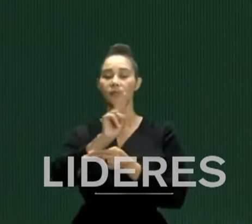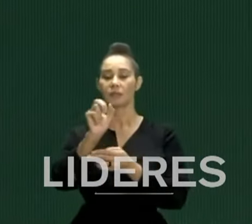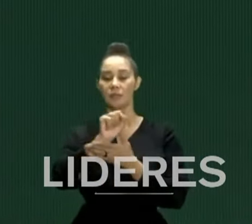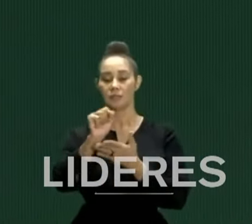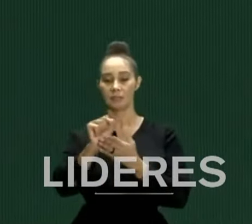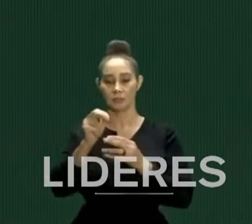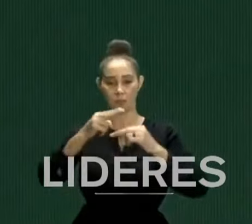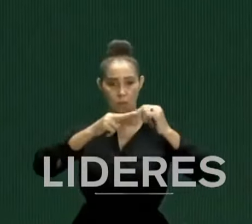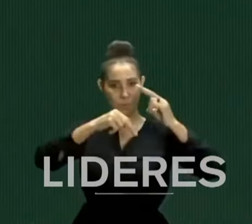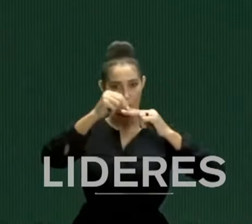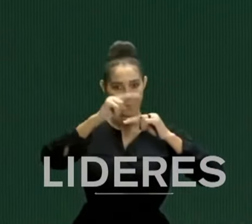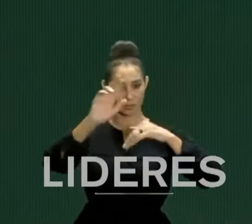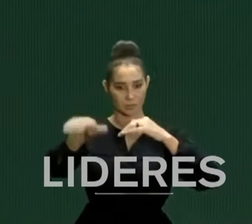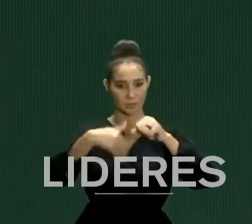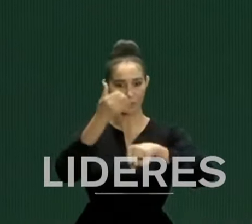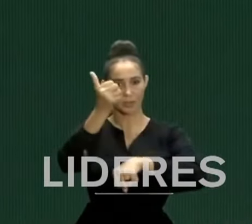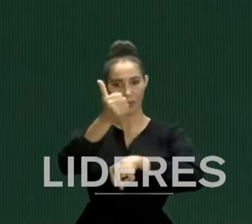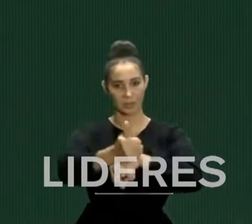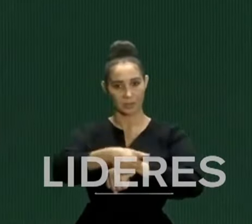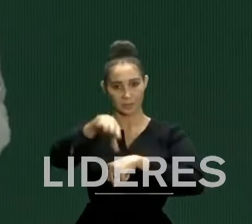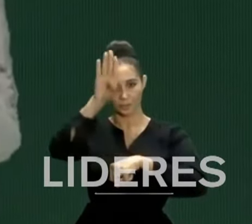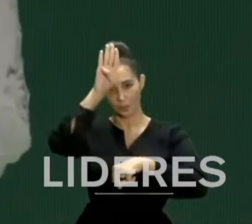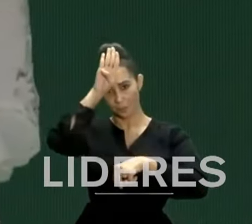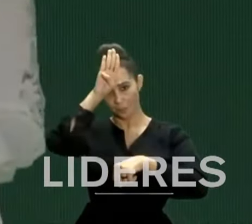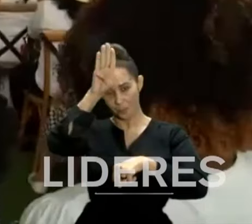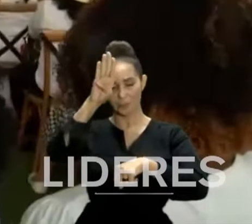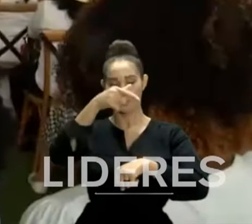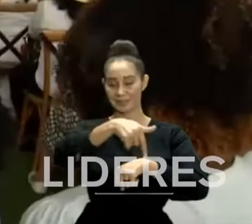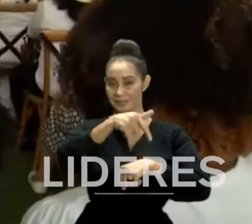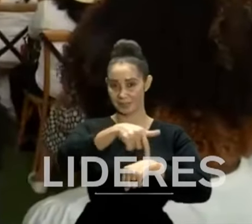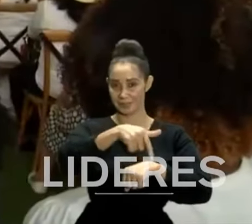aquí esa nueva estación de bomberos.